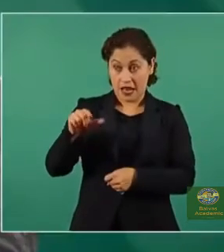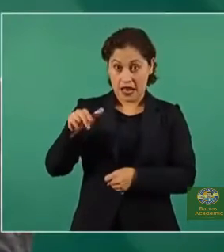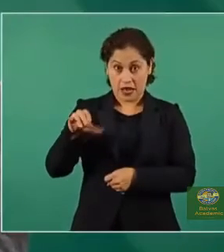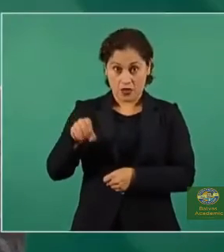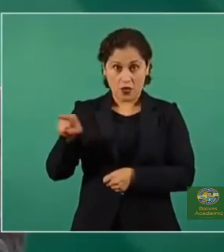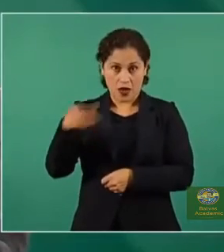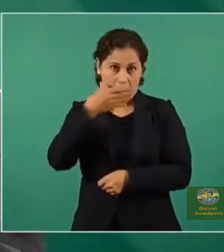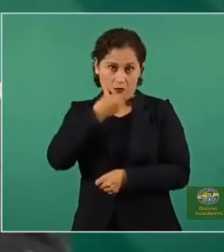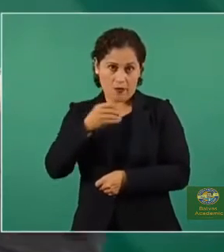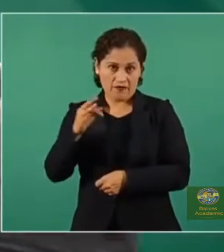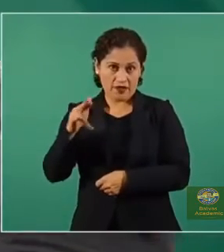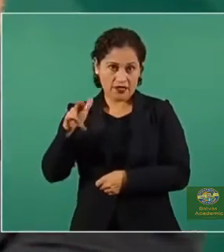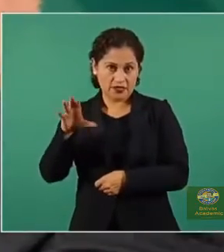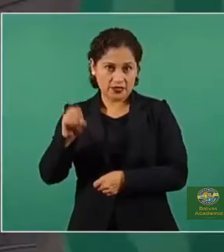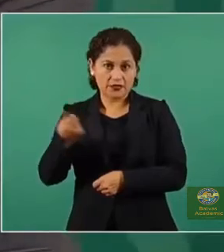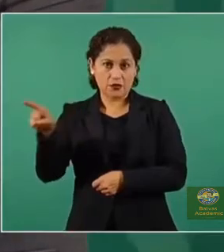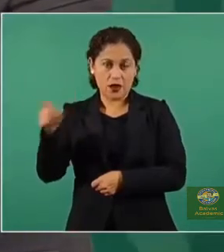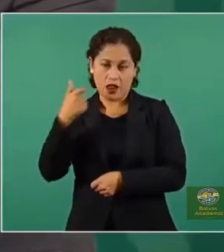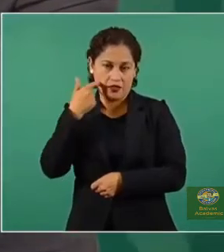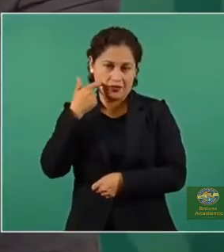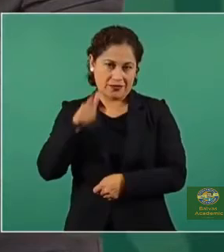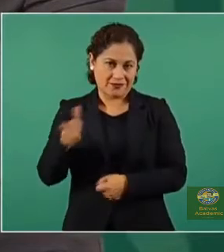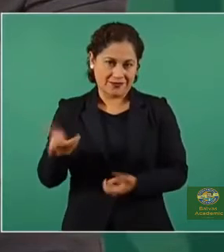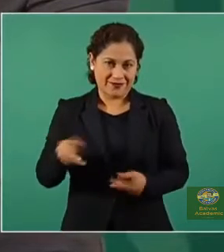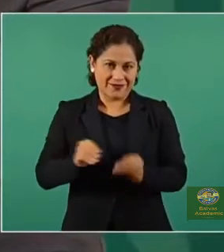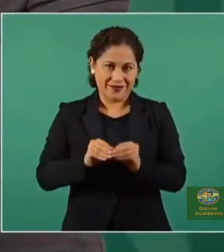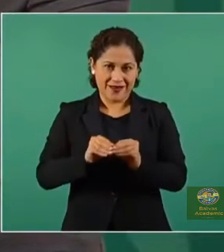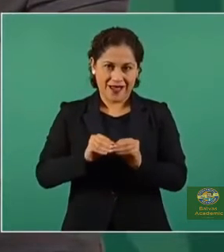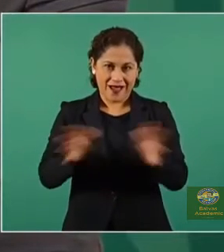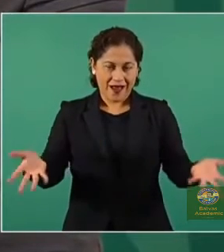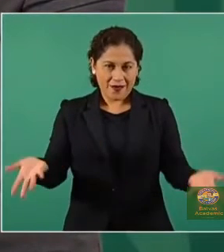Nadie en su sano juicio